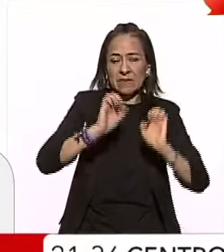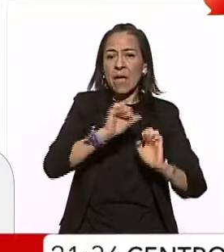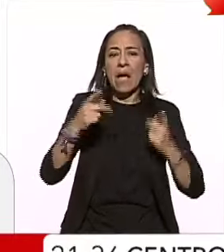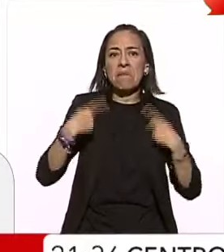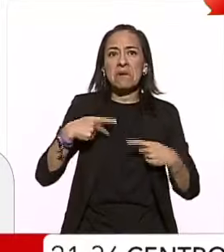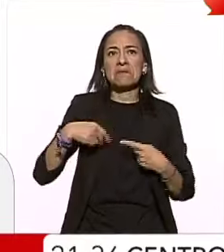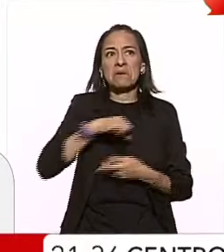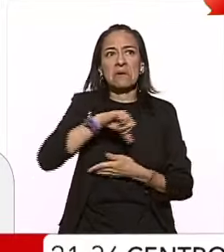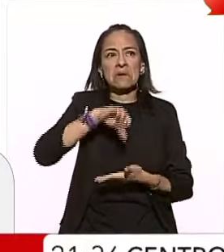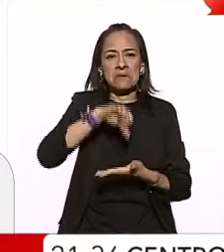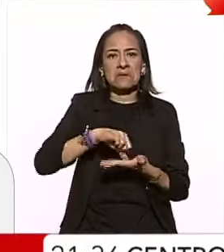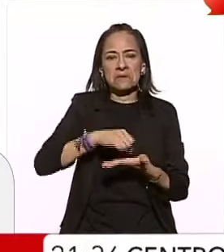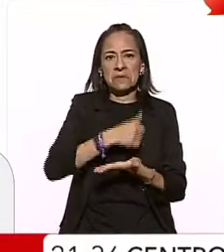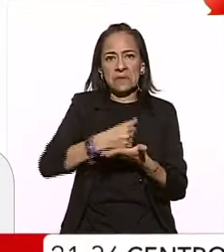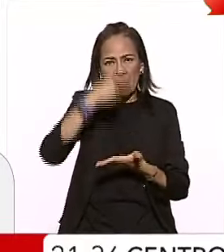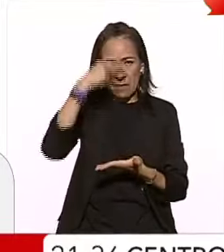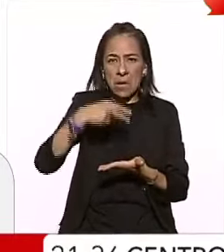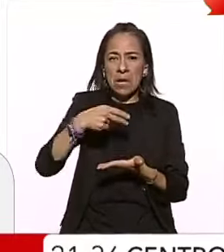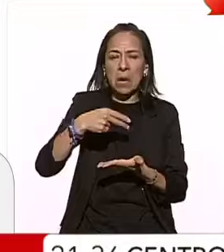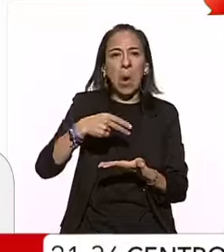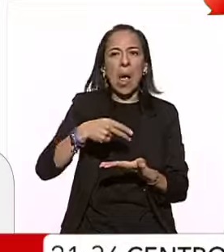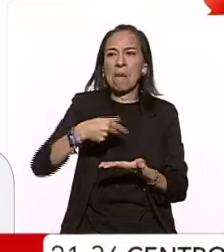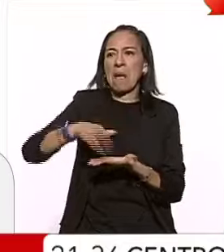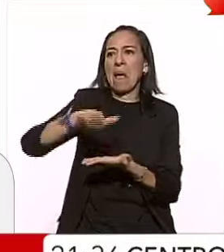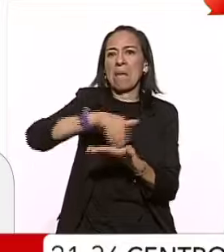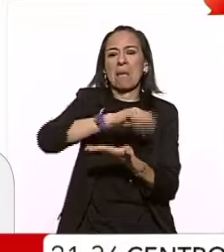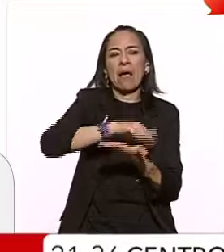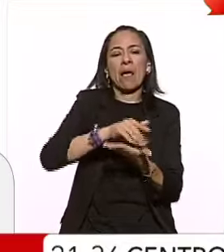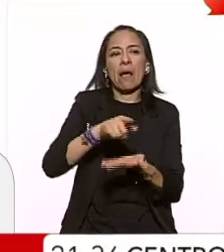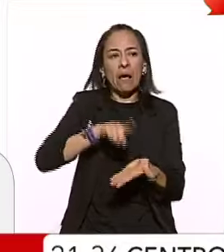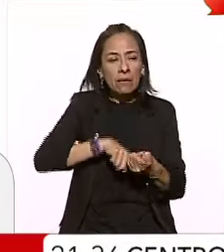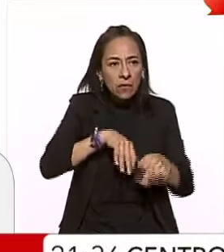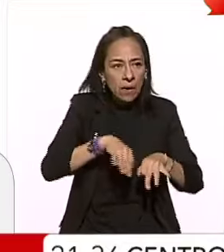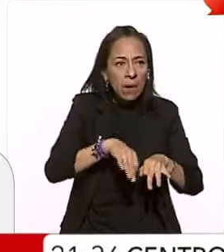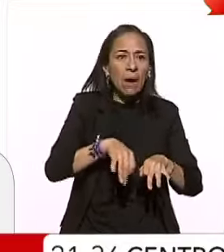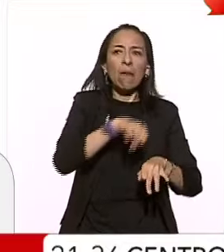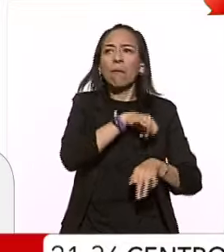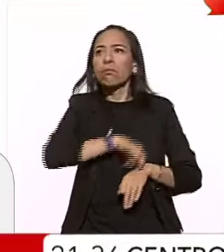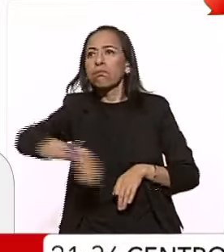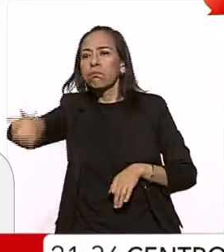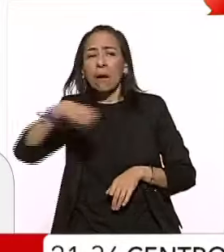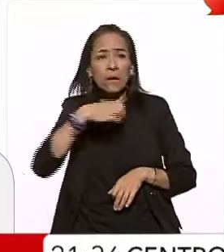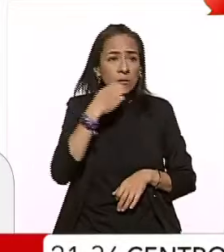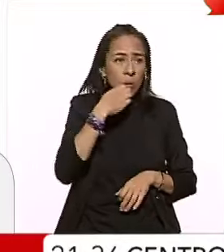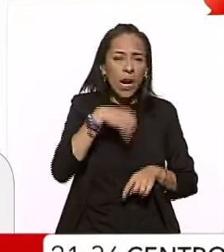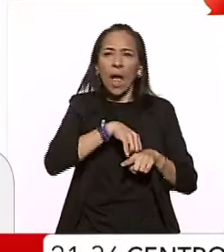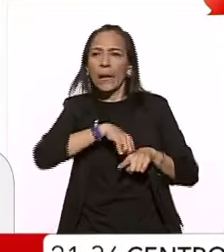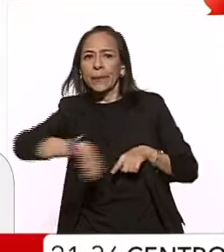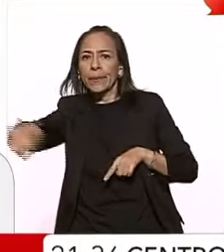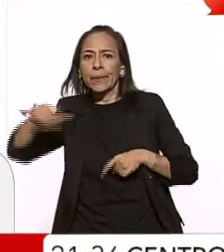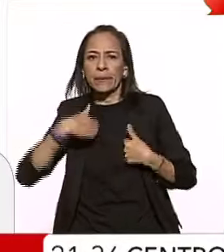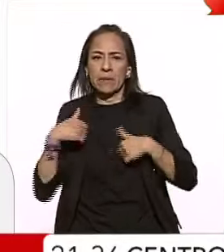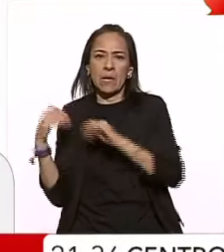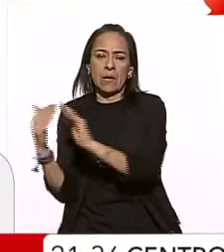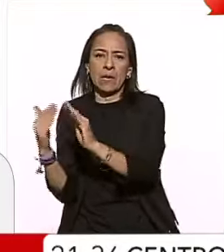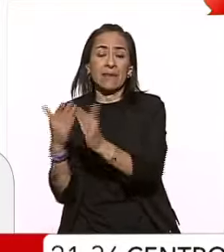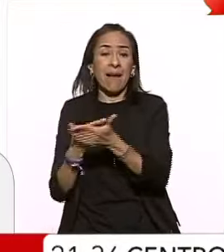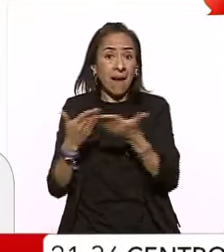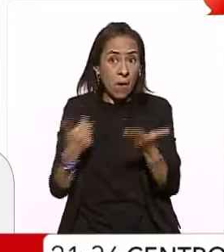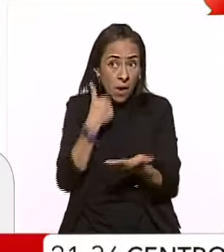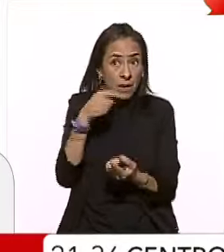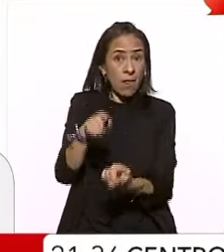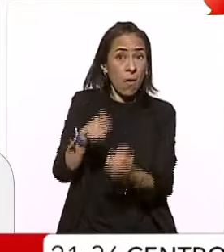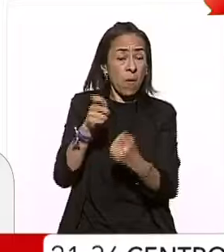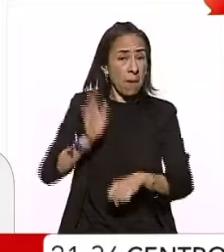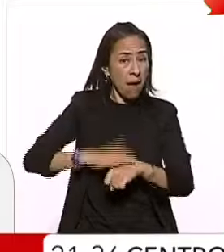México y la gente vive muy lejos de su trabajo, de su lugar de estudio, de su escuela, de su universidad. Ahora les quieren cobrar más por recorrer distancias